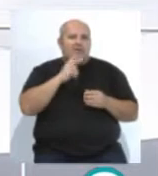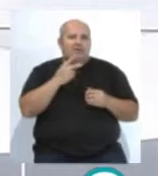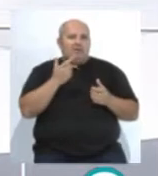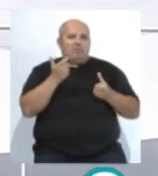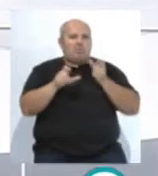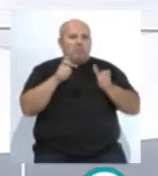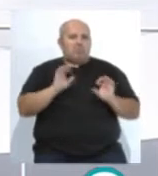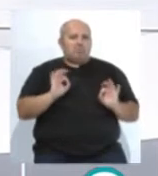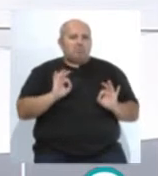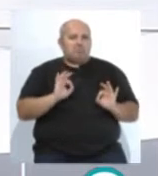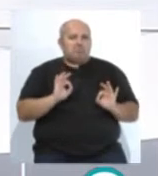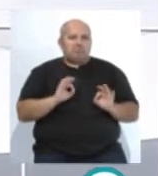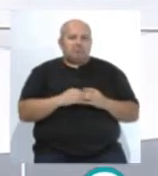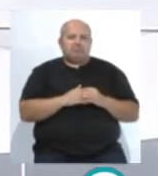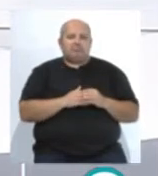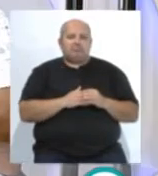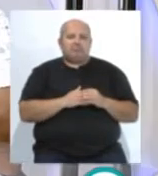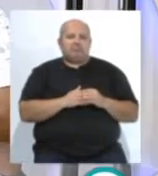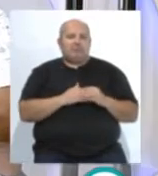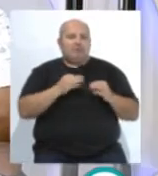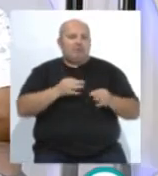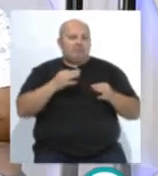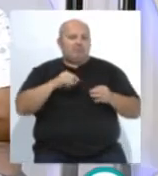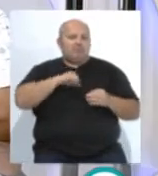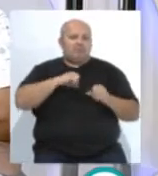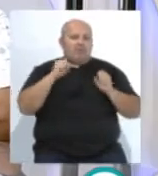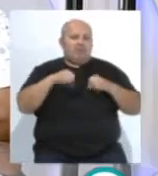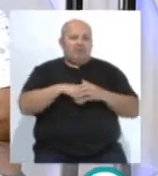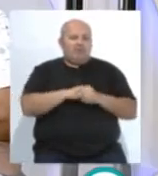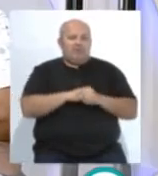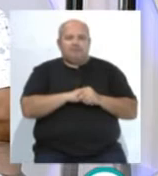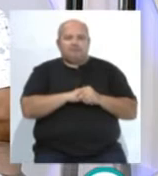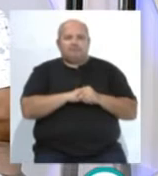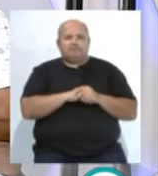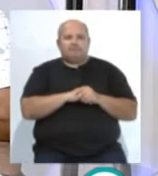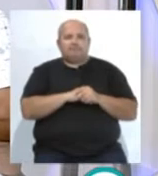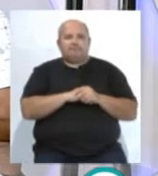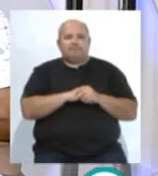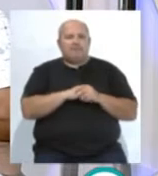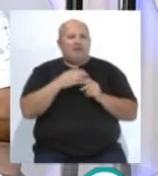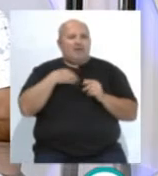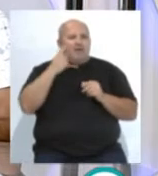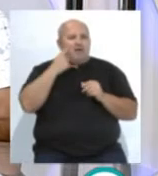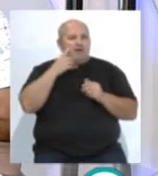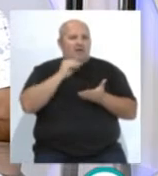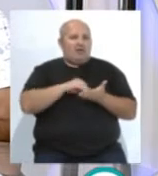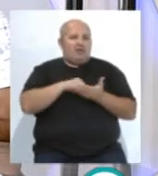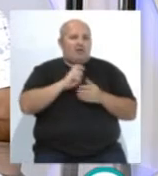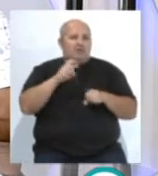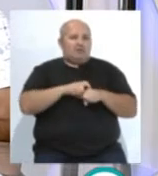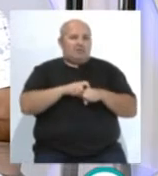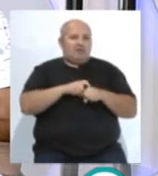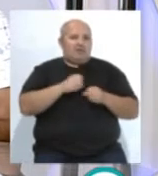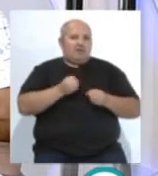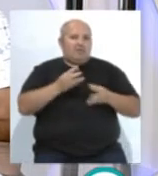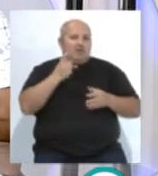O sea, simplemente creo sí, que... Como siempre, Hugo, totalmente de acuerdo. Pero como nos tiene acostumbrado a veces a otro tipo de